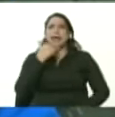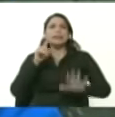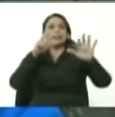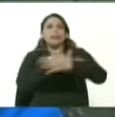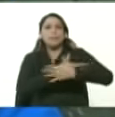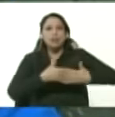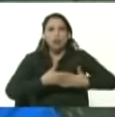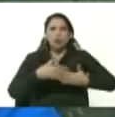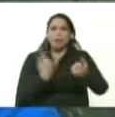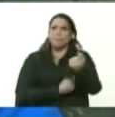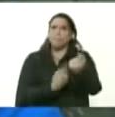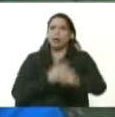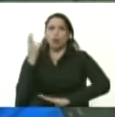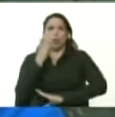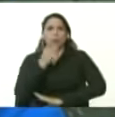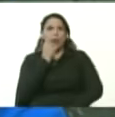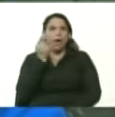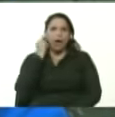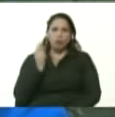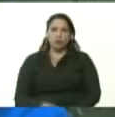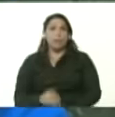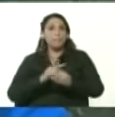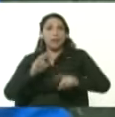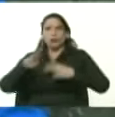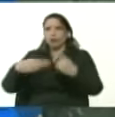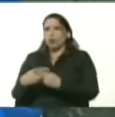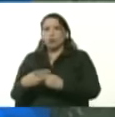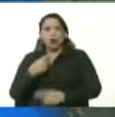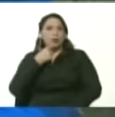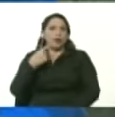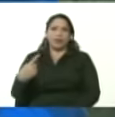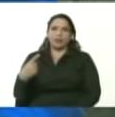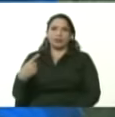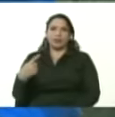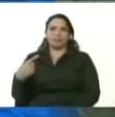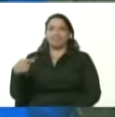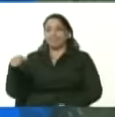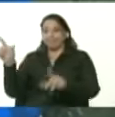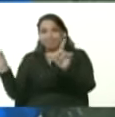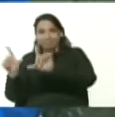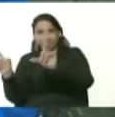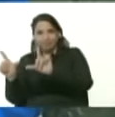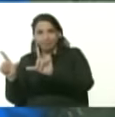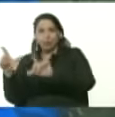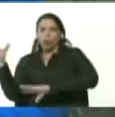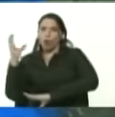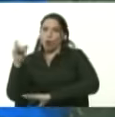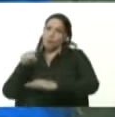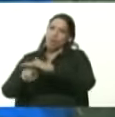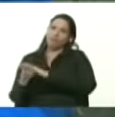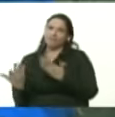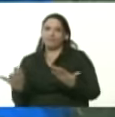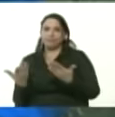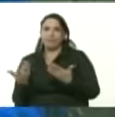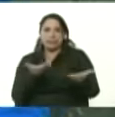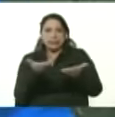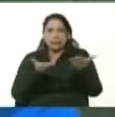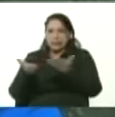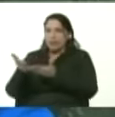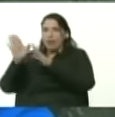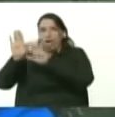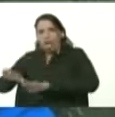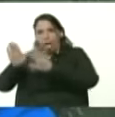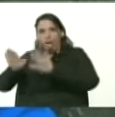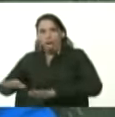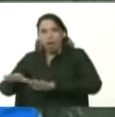hermanos colombianos y colombianas, pero esto jamás lo van a decir en los medios de comunicación que sirven al hegemón del